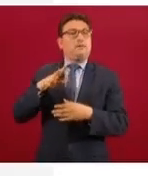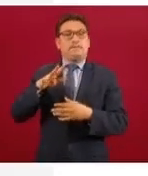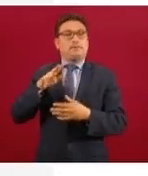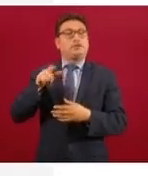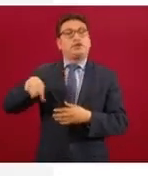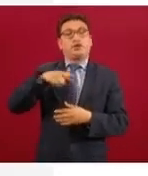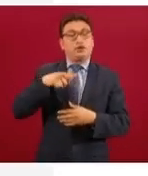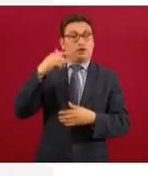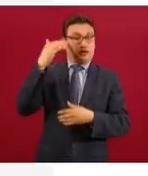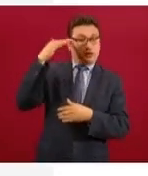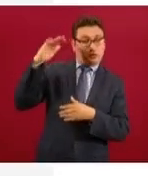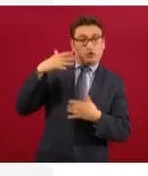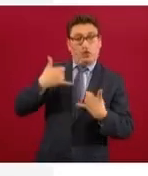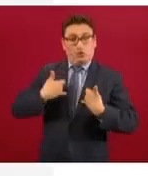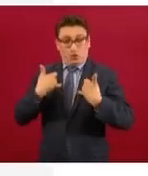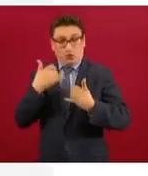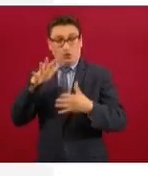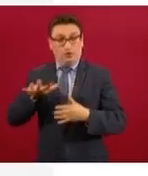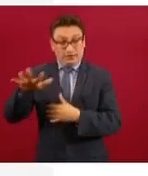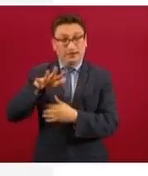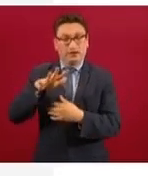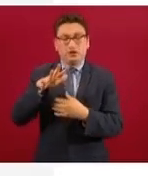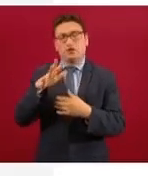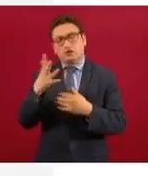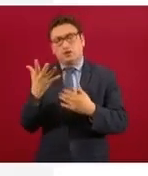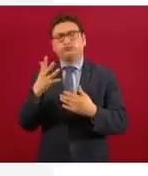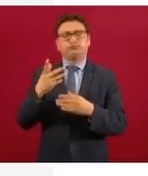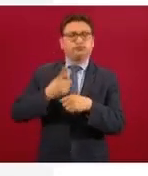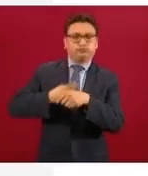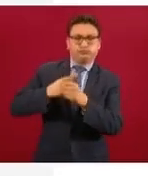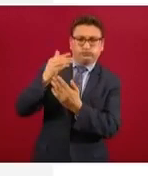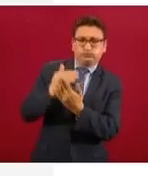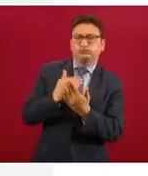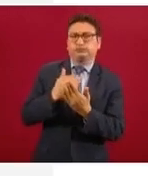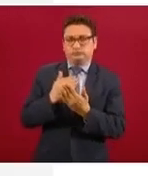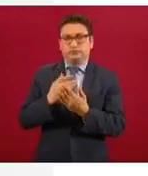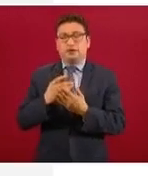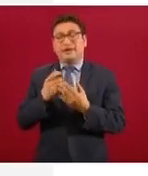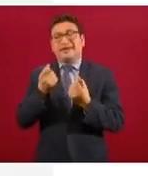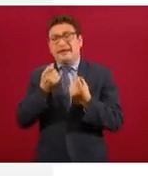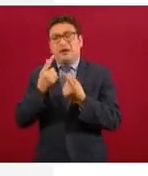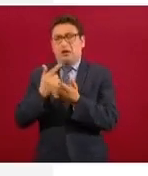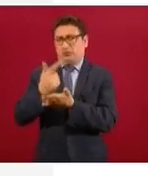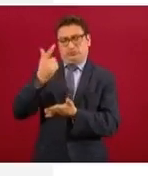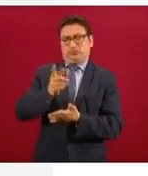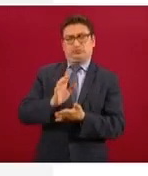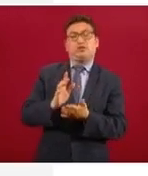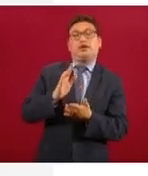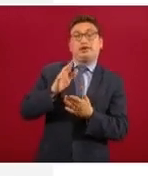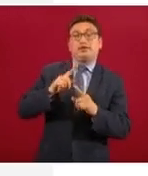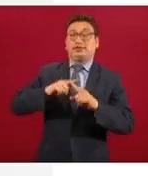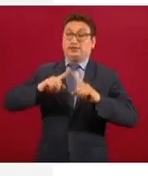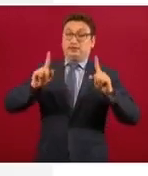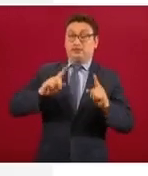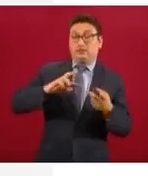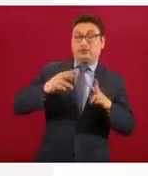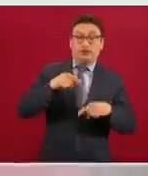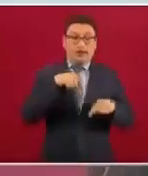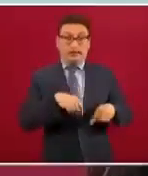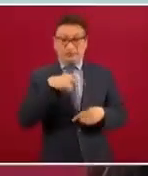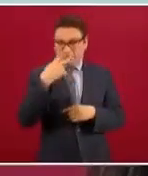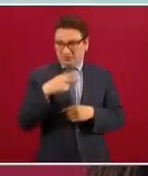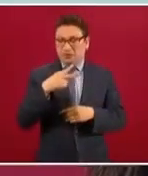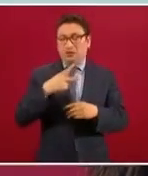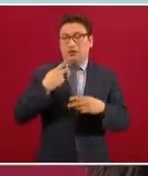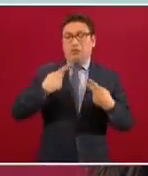adultas jóvenes tienen una frecuencia baja en los casos que se complican. En cambio, en México encontramos personas